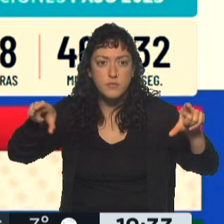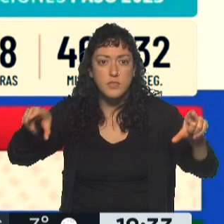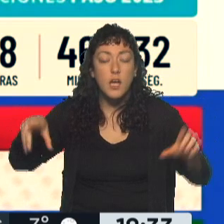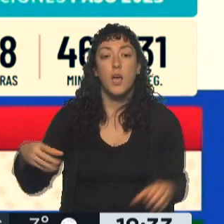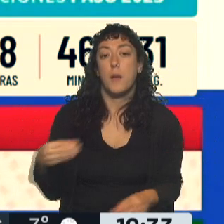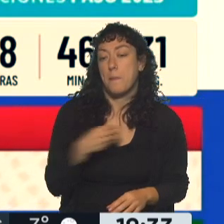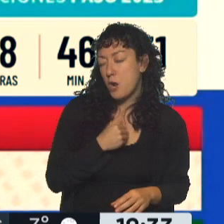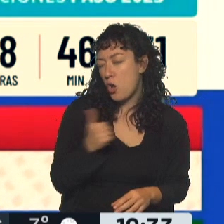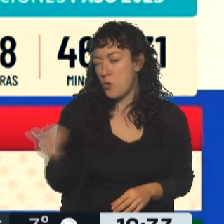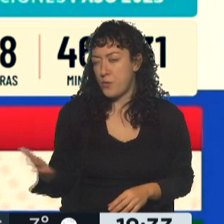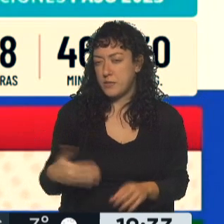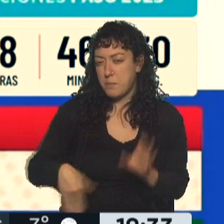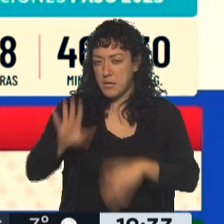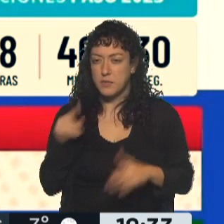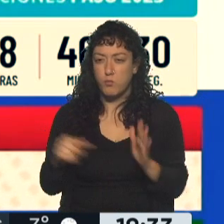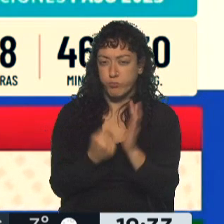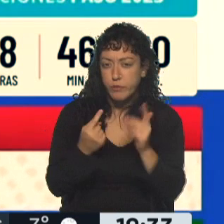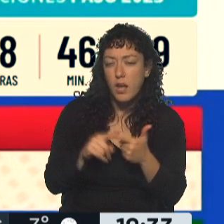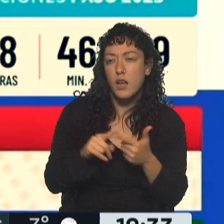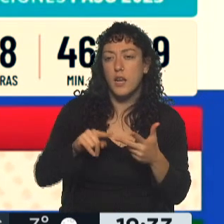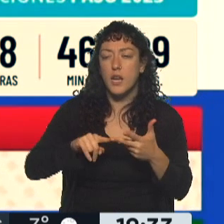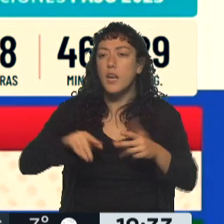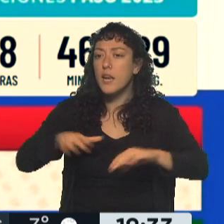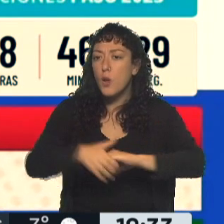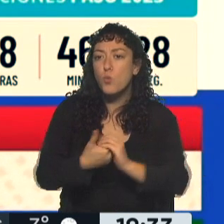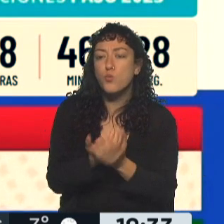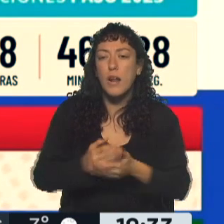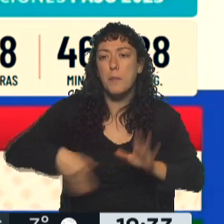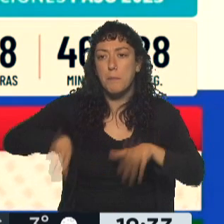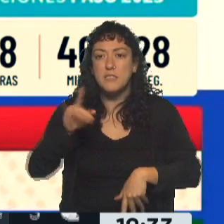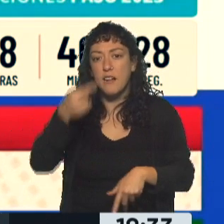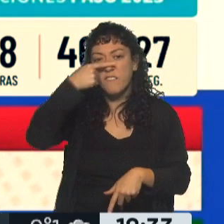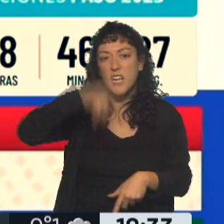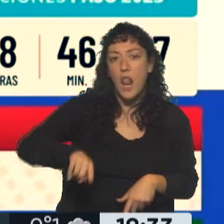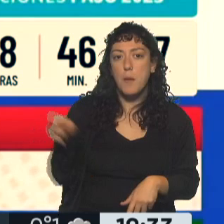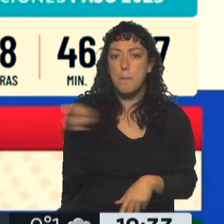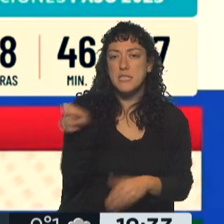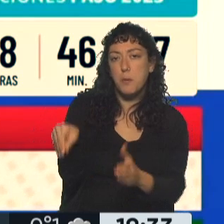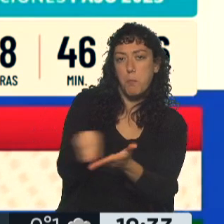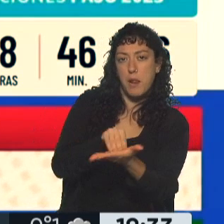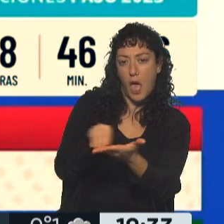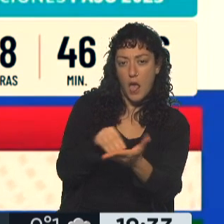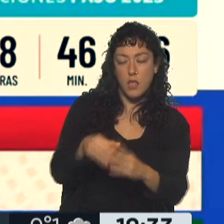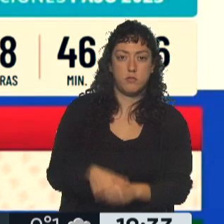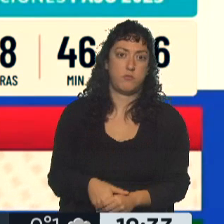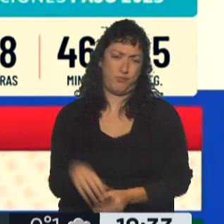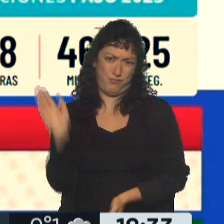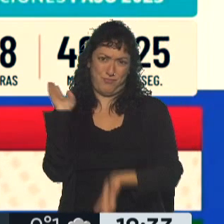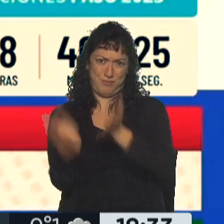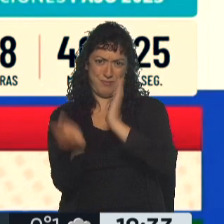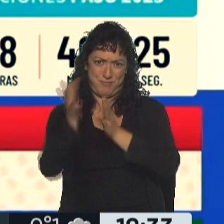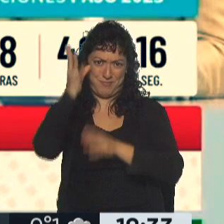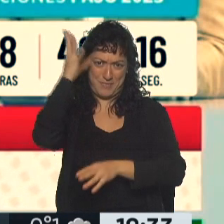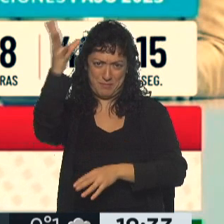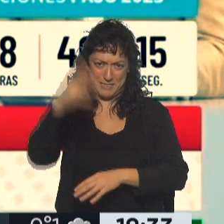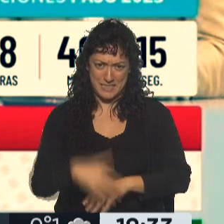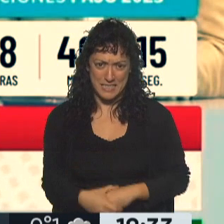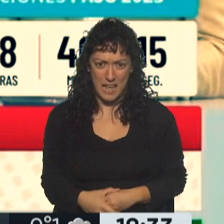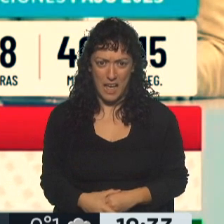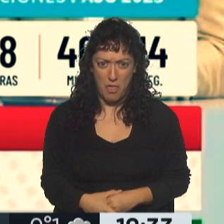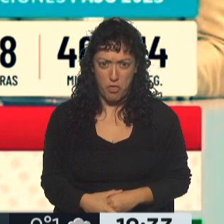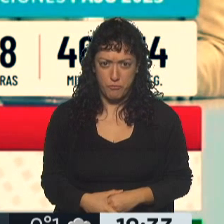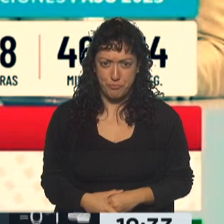bonaerense, la más porteña, la más neutral y al final de nuevo la empleada del mes. Me parece demasiado agresivo, esto